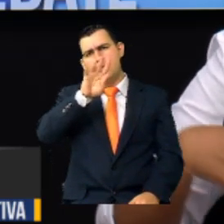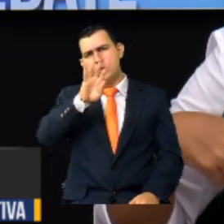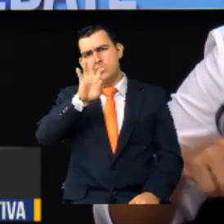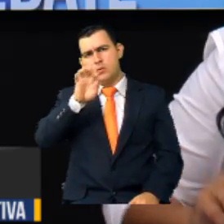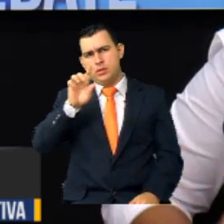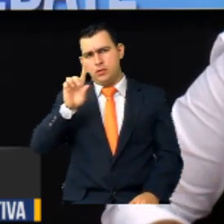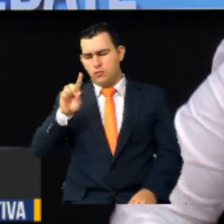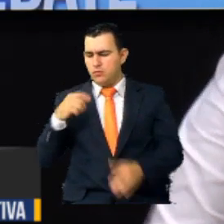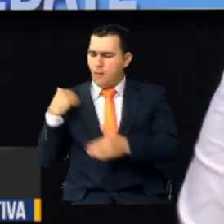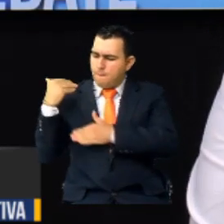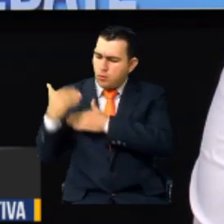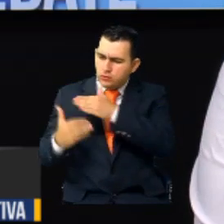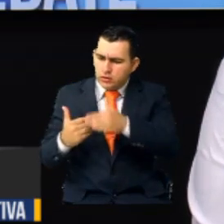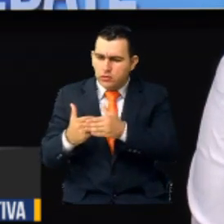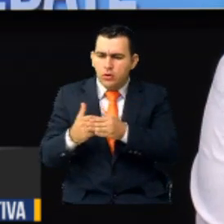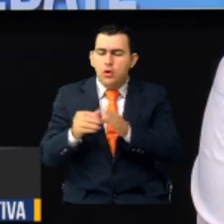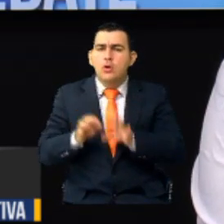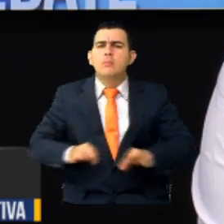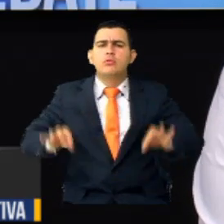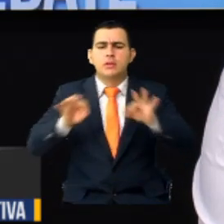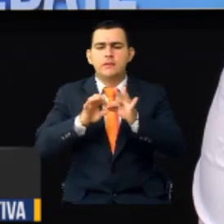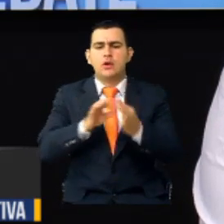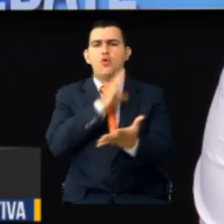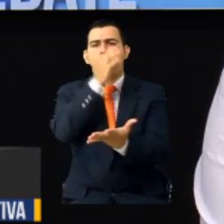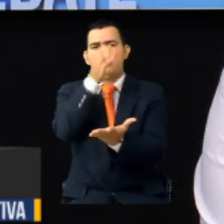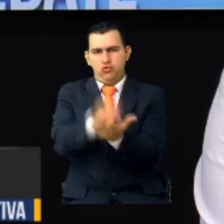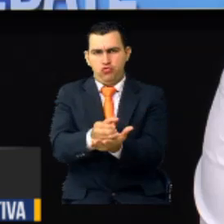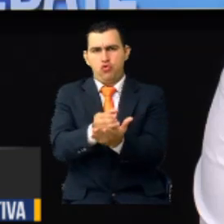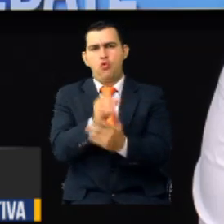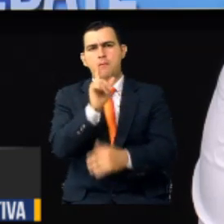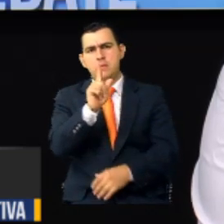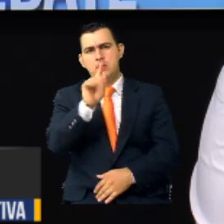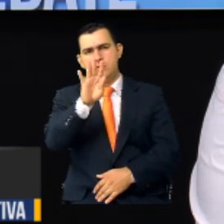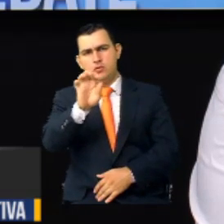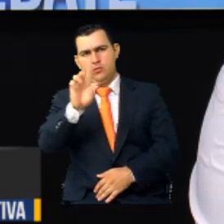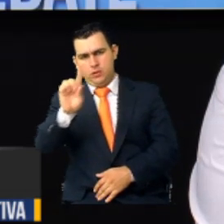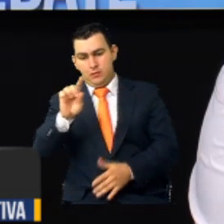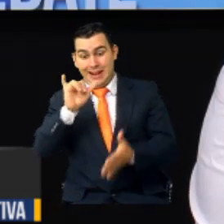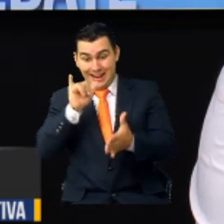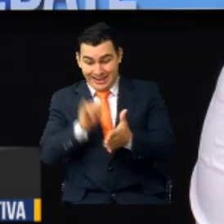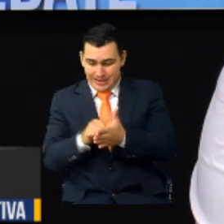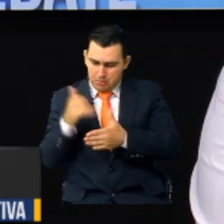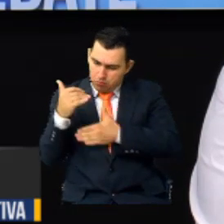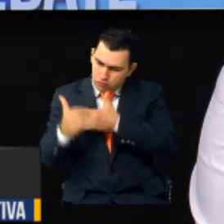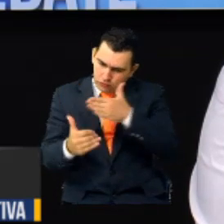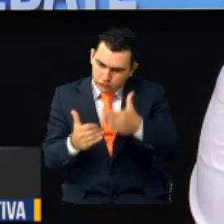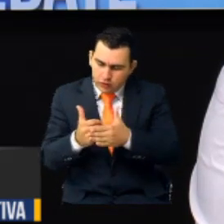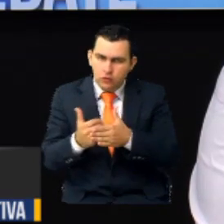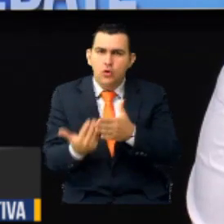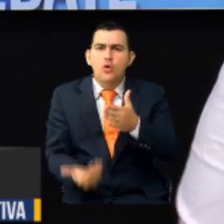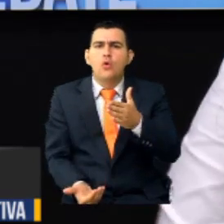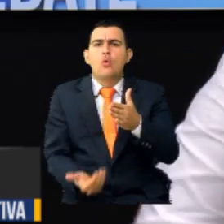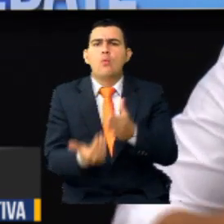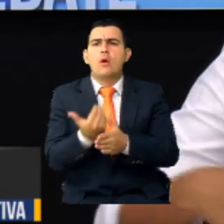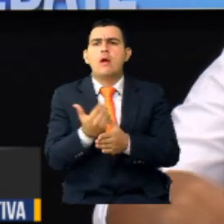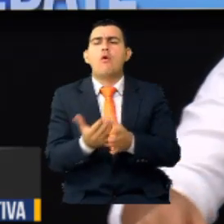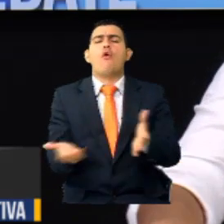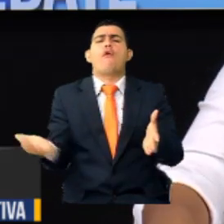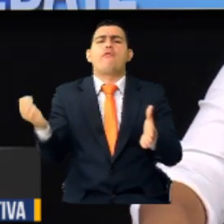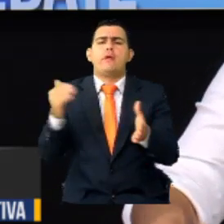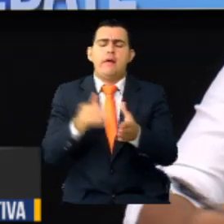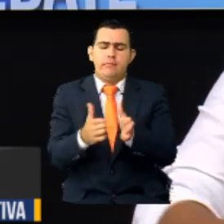de ello fue la Constitución del 91. Del proceso que se hizo durante el gobierno Uribe se derivaron las BACRIN y entonces tenemos el